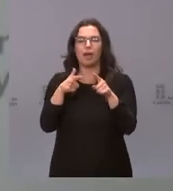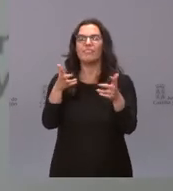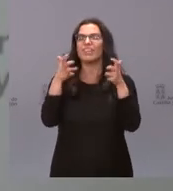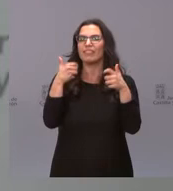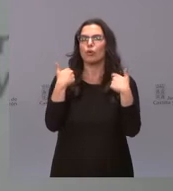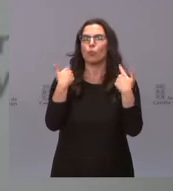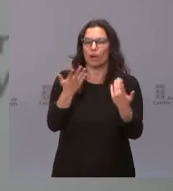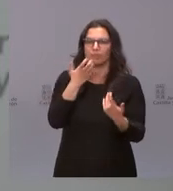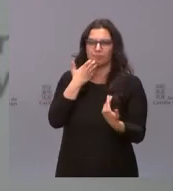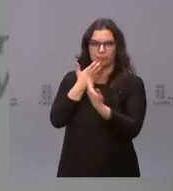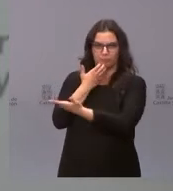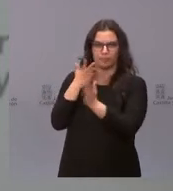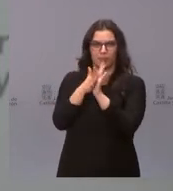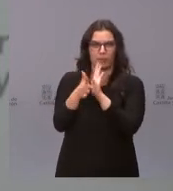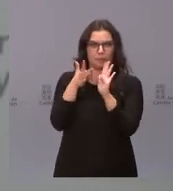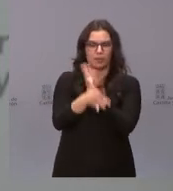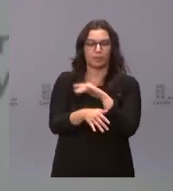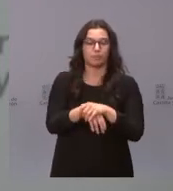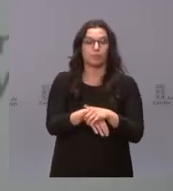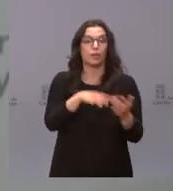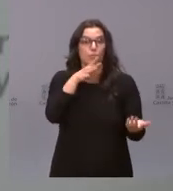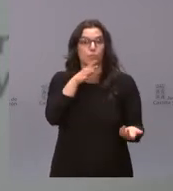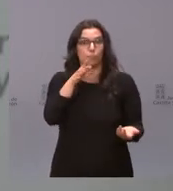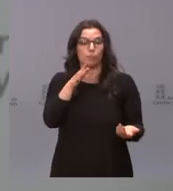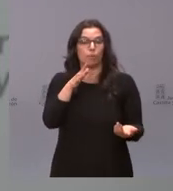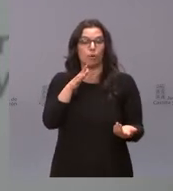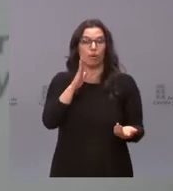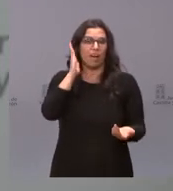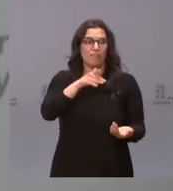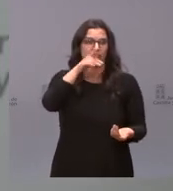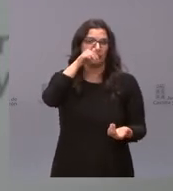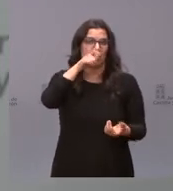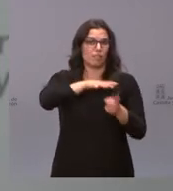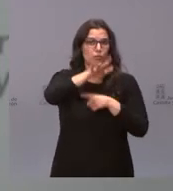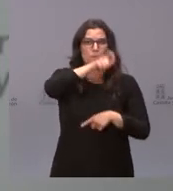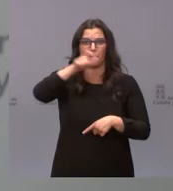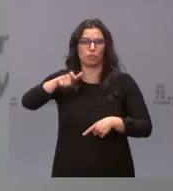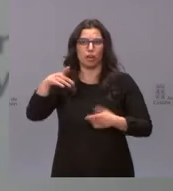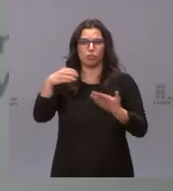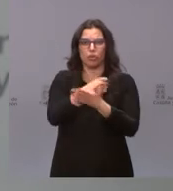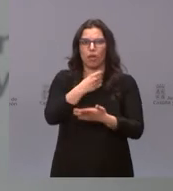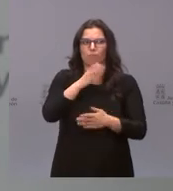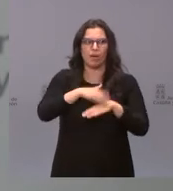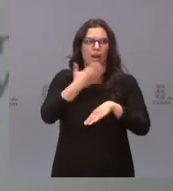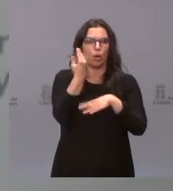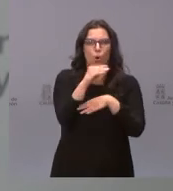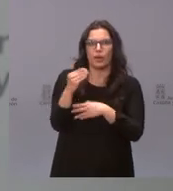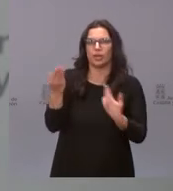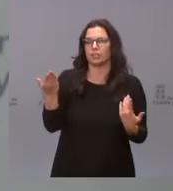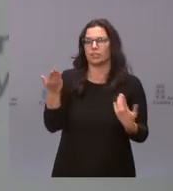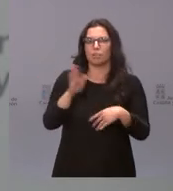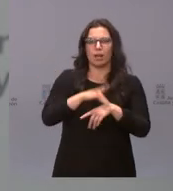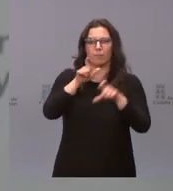eliminación porque se ve que afecta a todo tipo de personas estamos hablando de jóvenes estamos hablando de